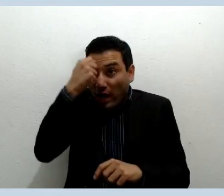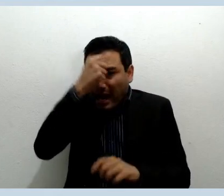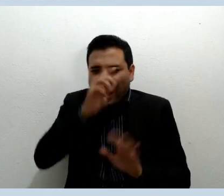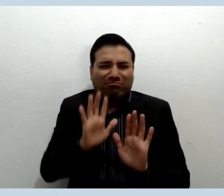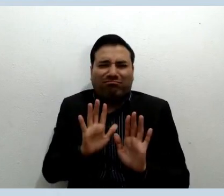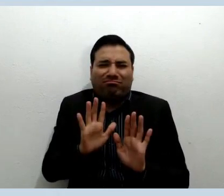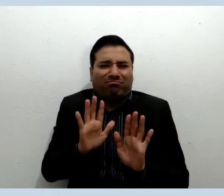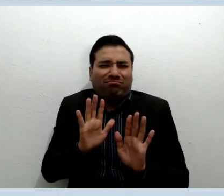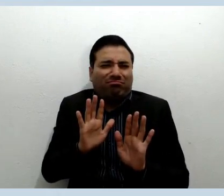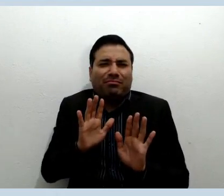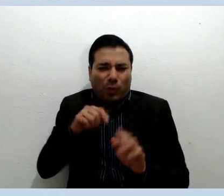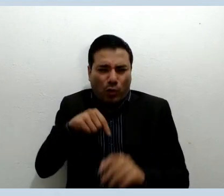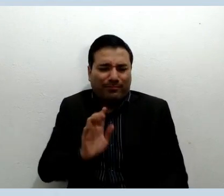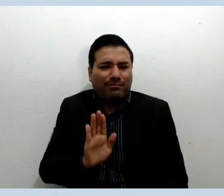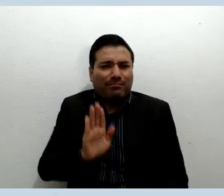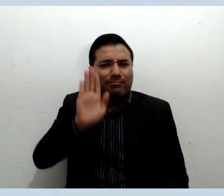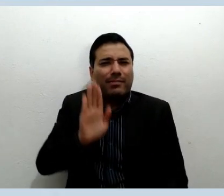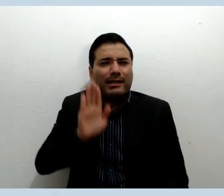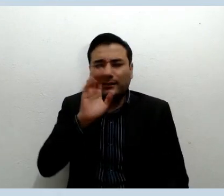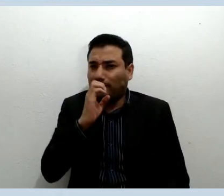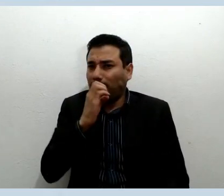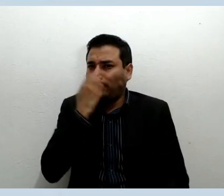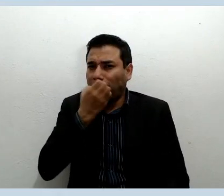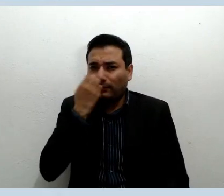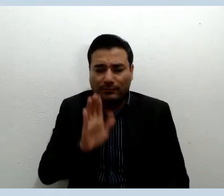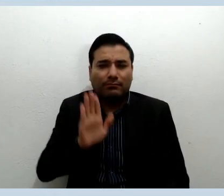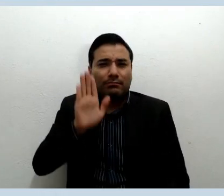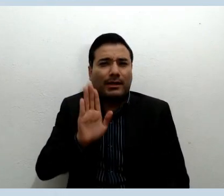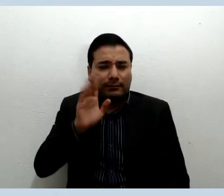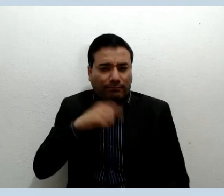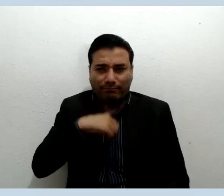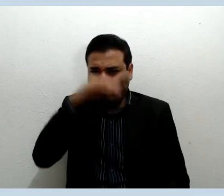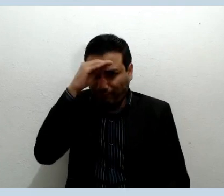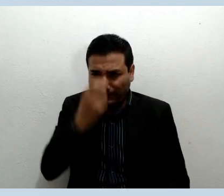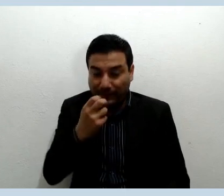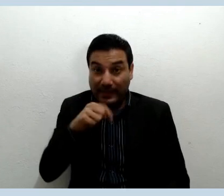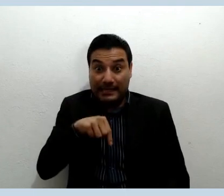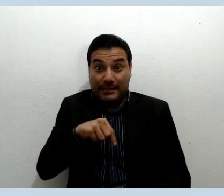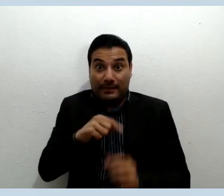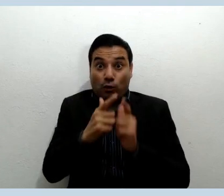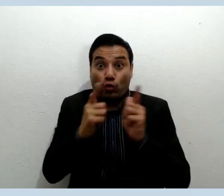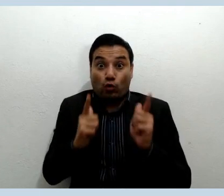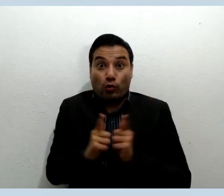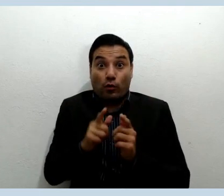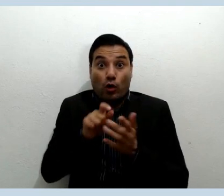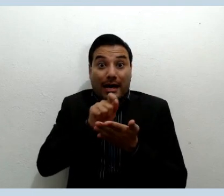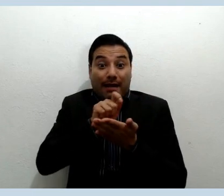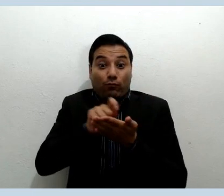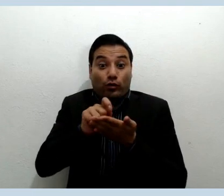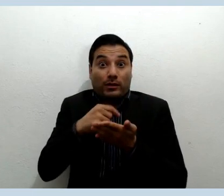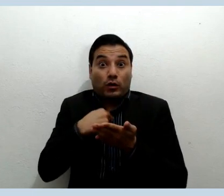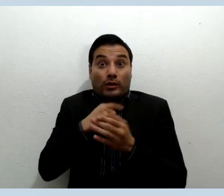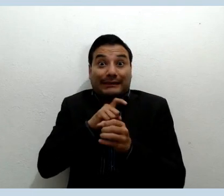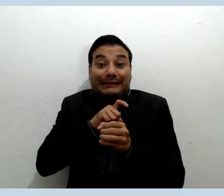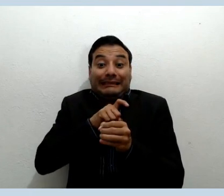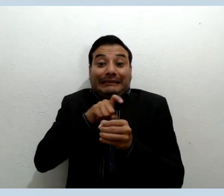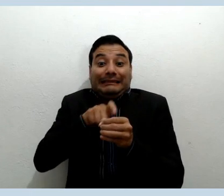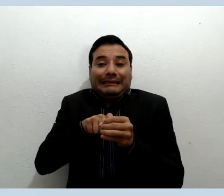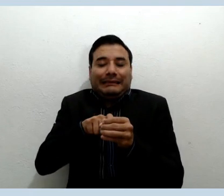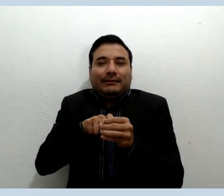actitud No yo reflexiono que participar en apuntes te